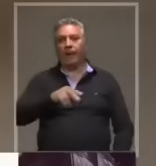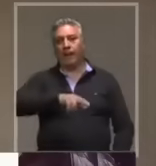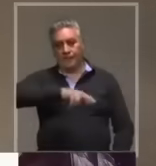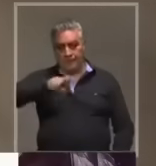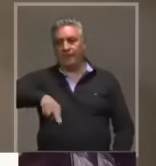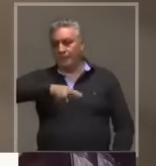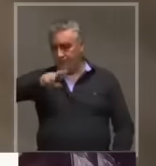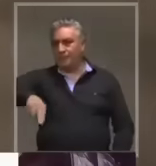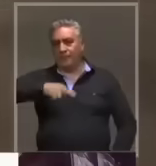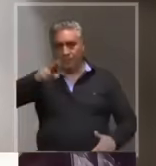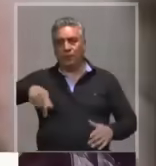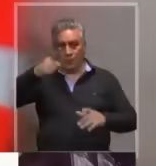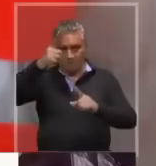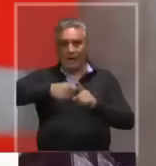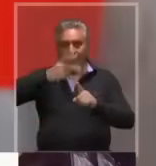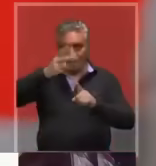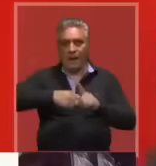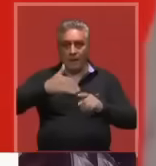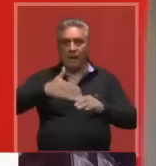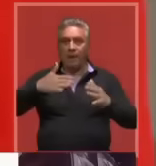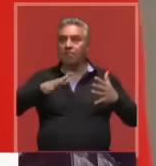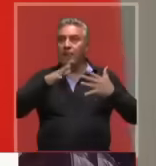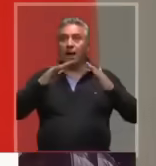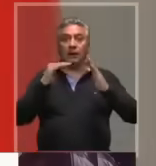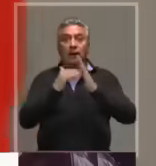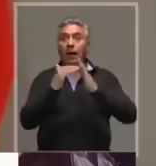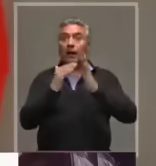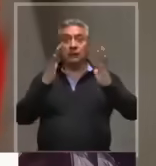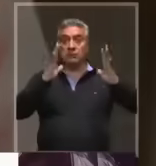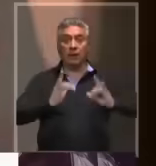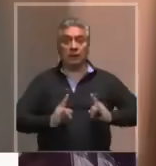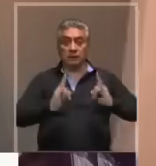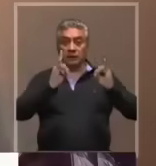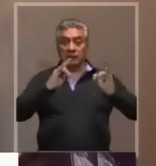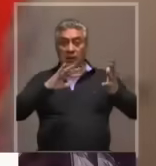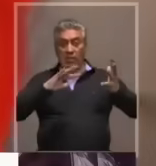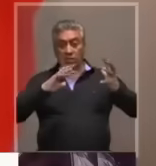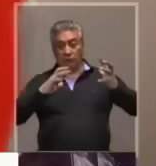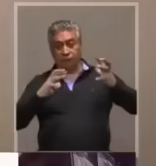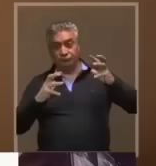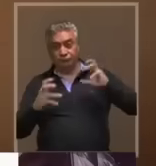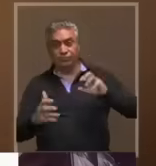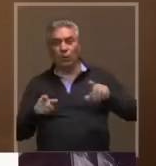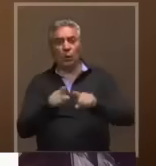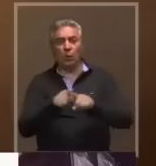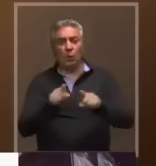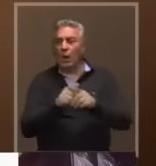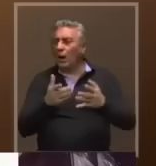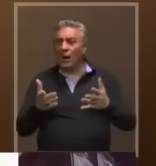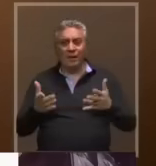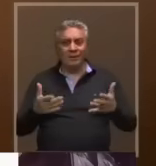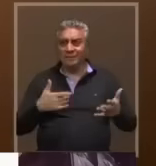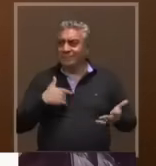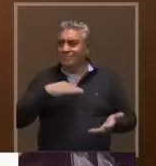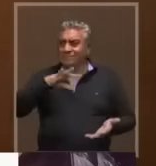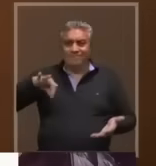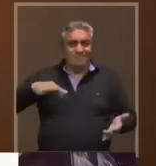meses, junto con el deterioro de sus propiedades, es que sienten absoluto desamparo. Todas